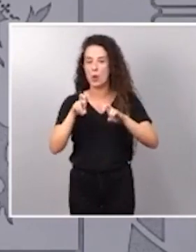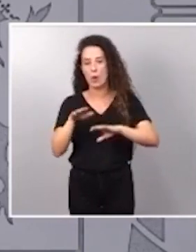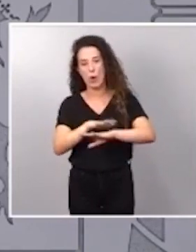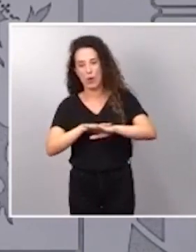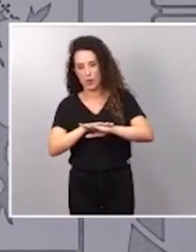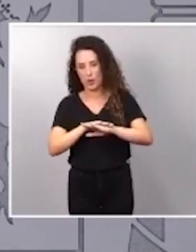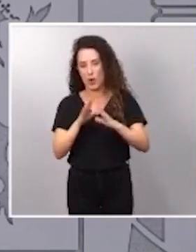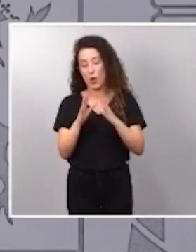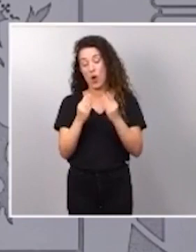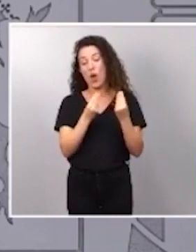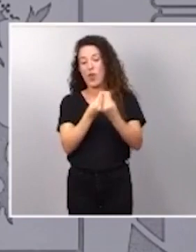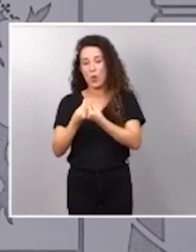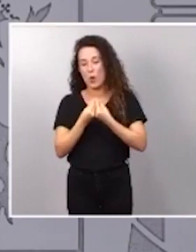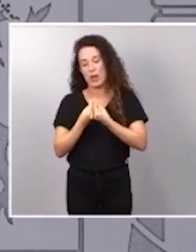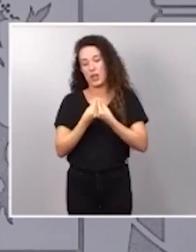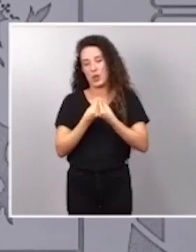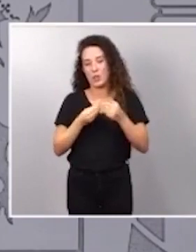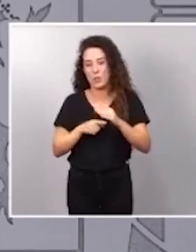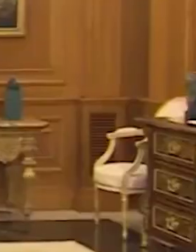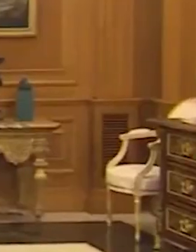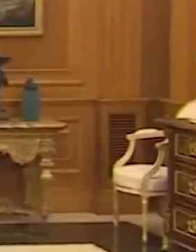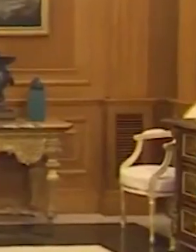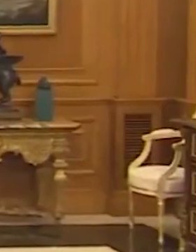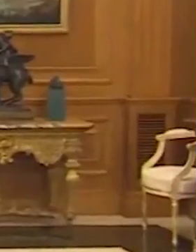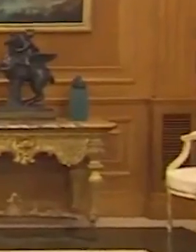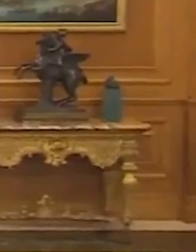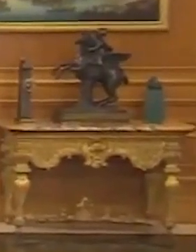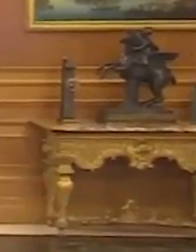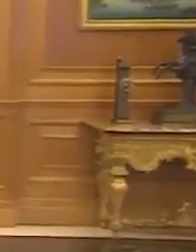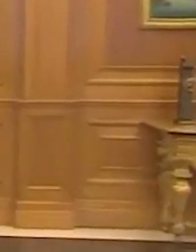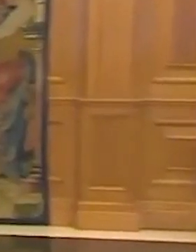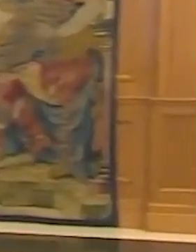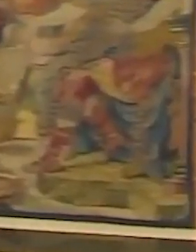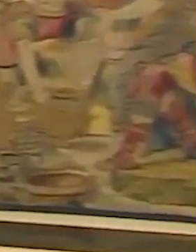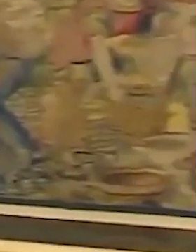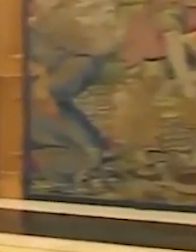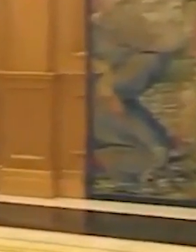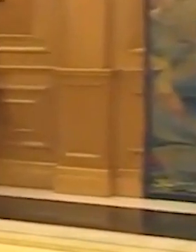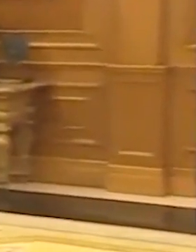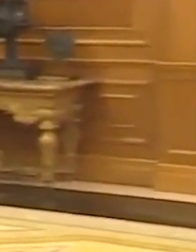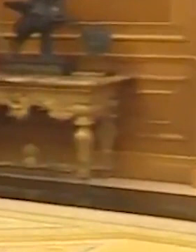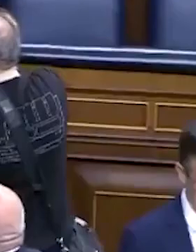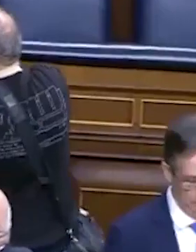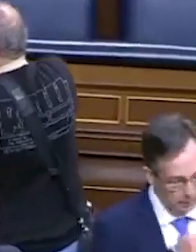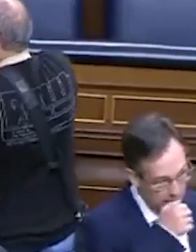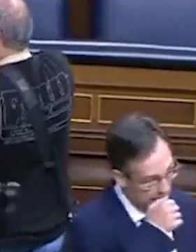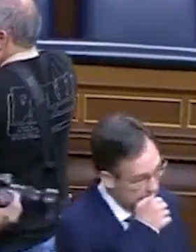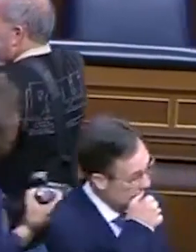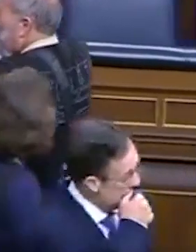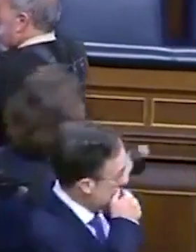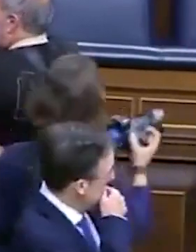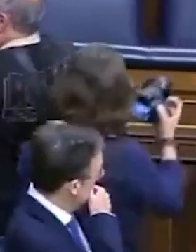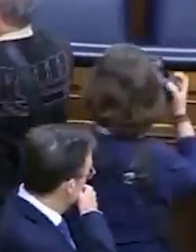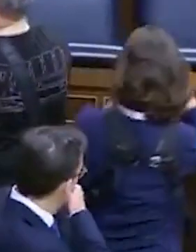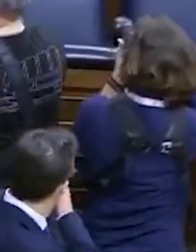Cuenta con 172 noes garantizados y tendrá que sudar mucho para ganarse el apoyo de Junts, de Esquerra,